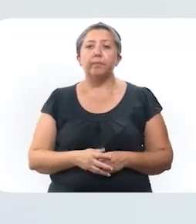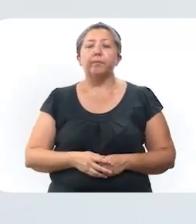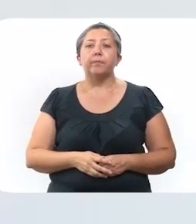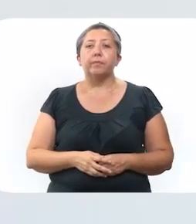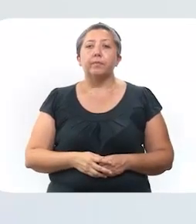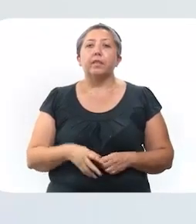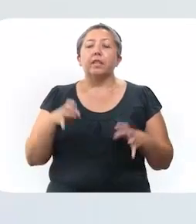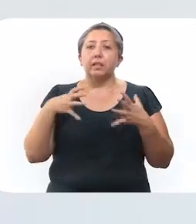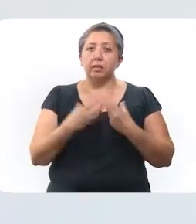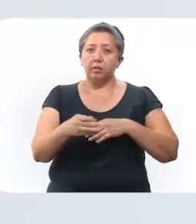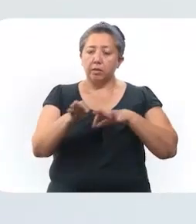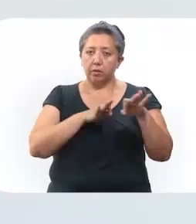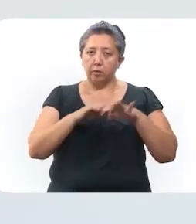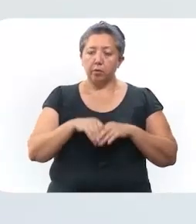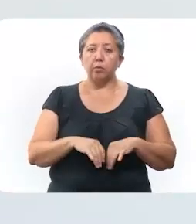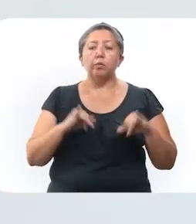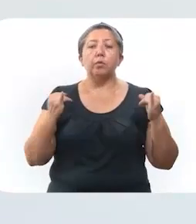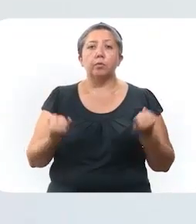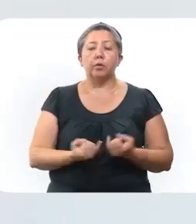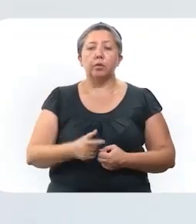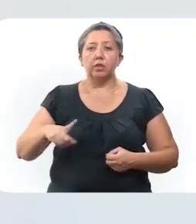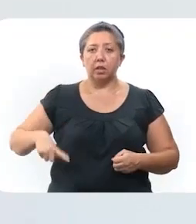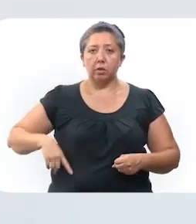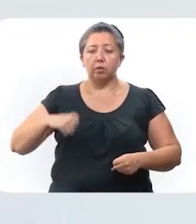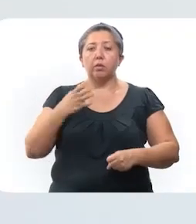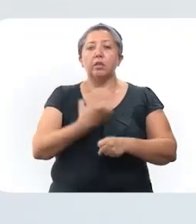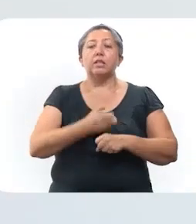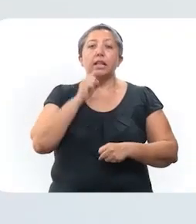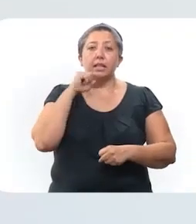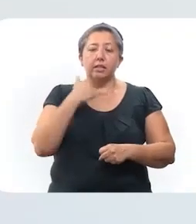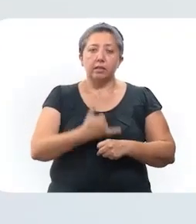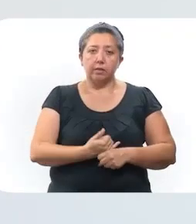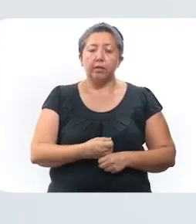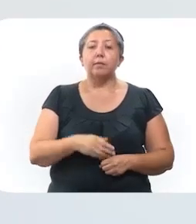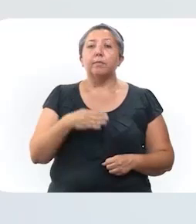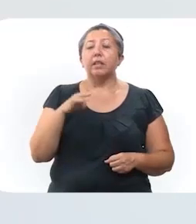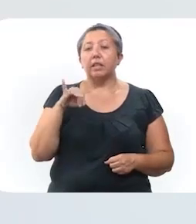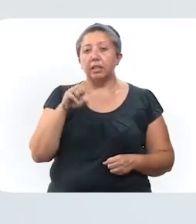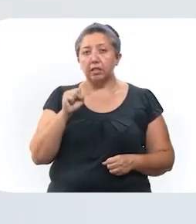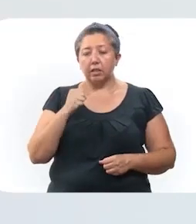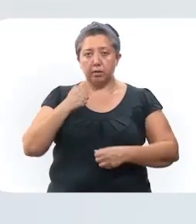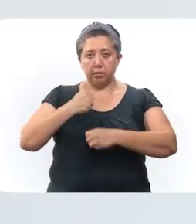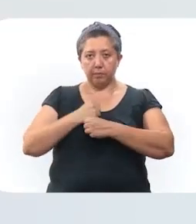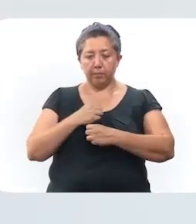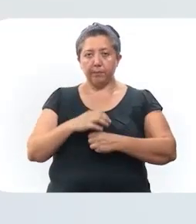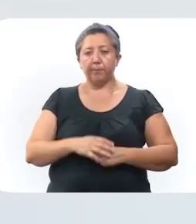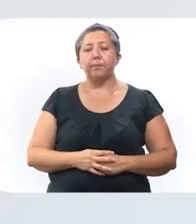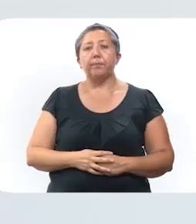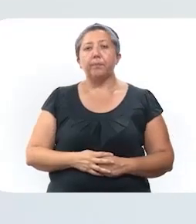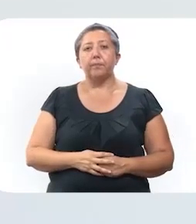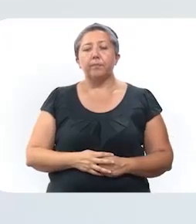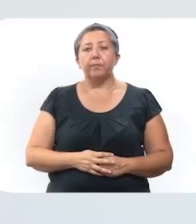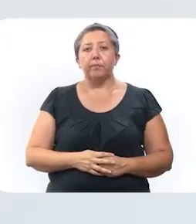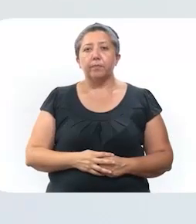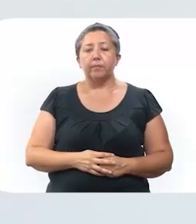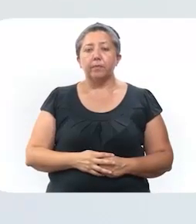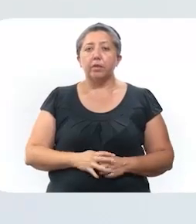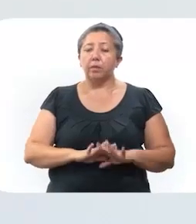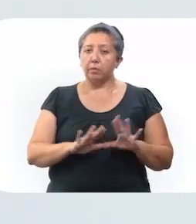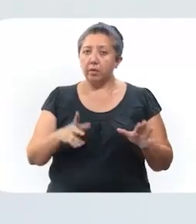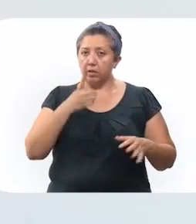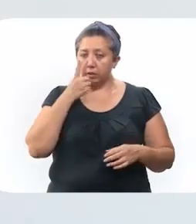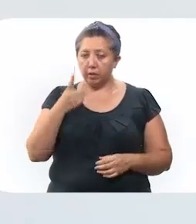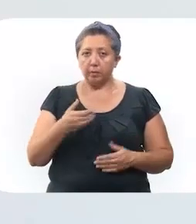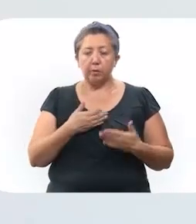familias. Estamos trabajando de manera conjunta el Gobierno del Estado, la Secretaría del Bienestar y las Fuerzas Armadas. Como